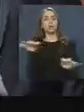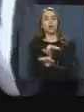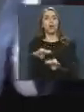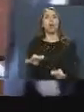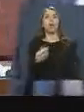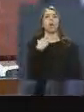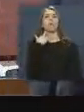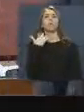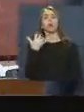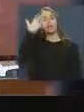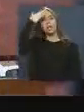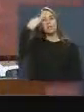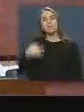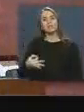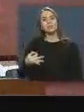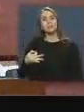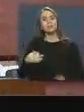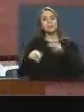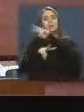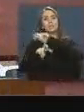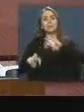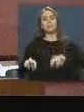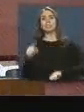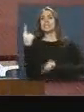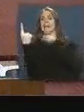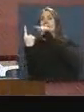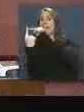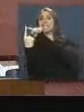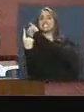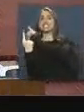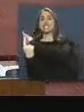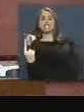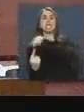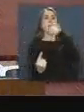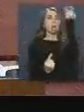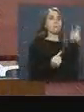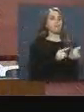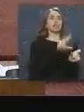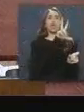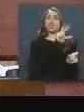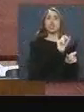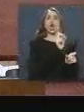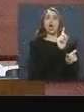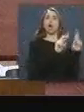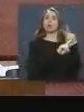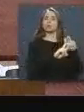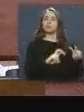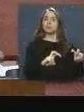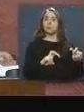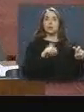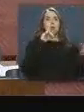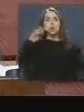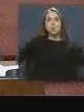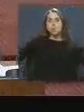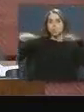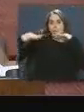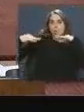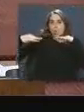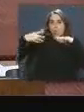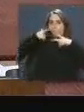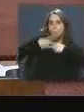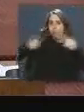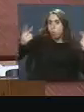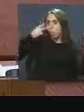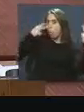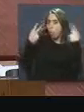en que se fundó su decisión de investigar a unos sí y a otros no, aun cuando la alta connotación pública y los